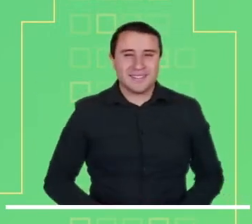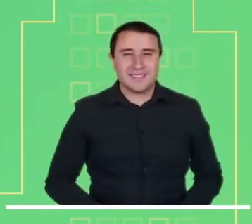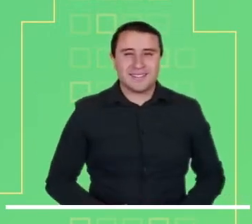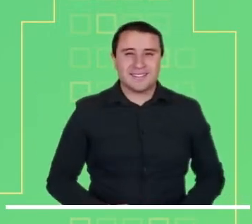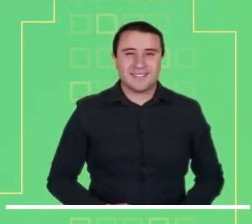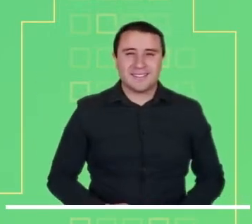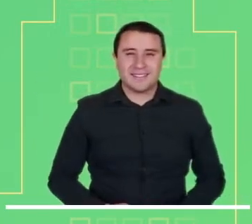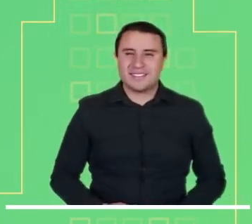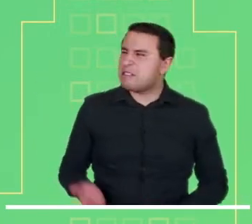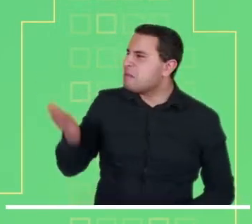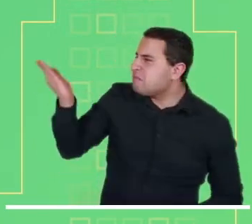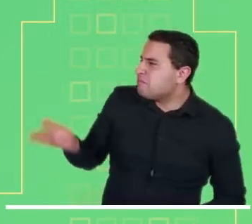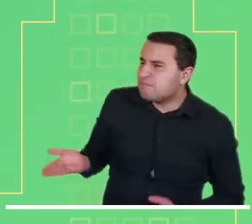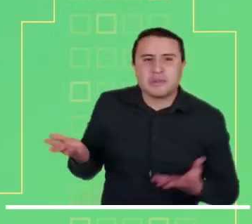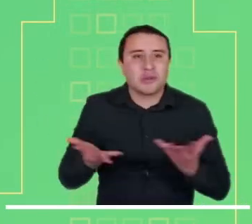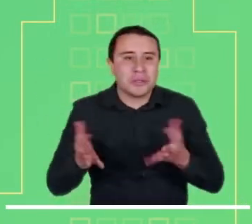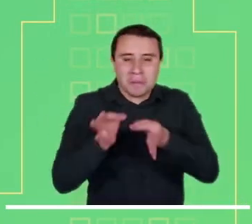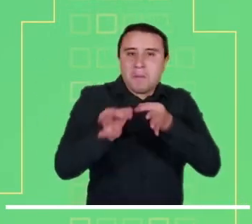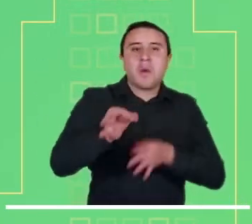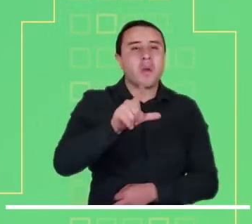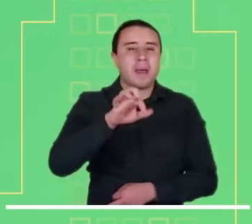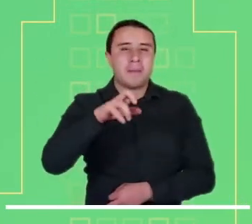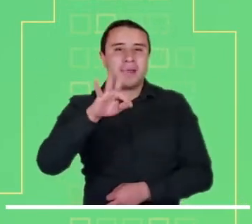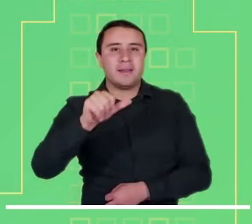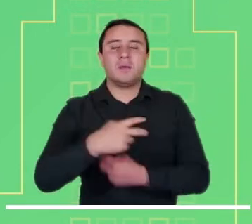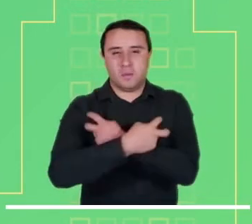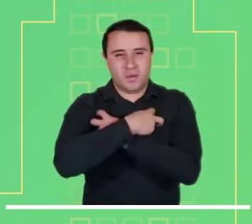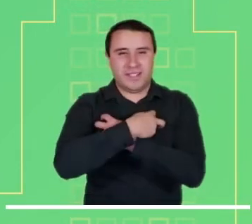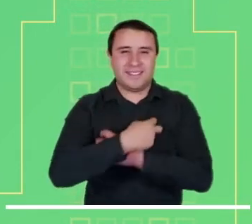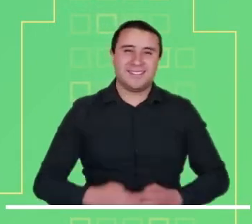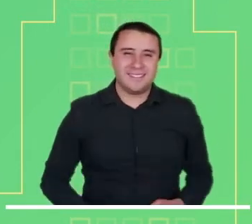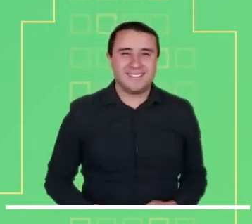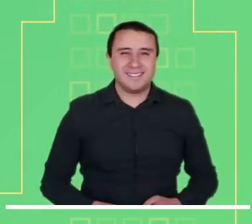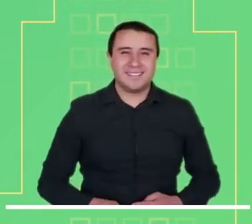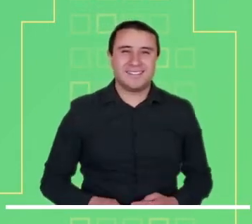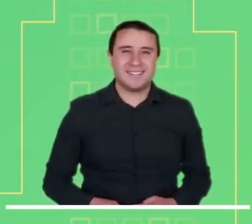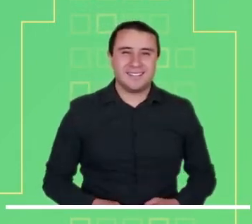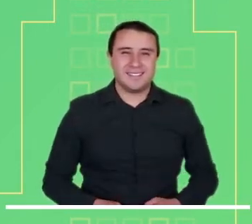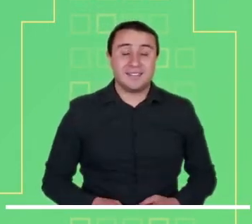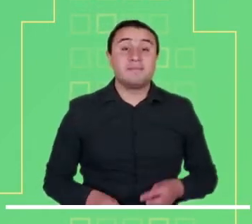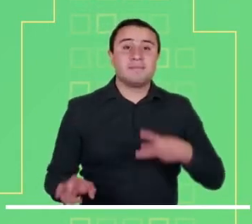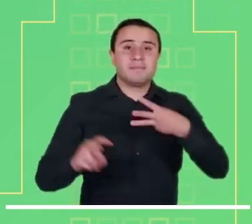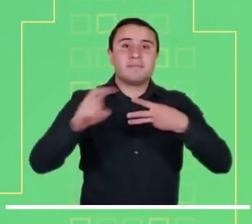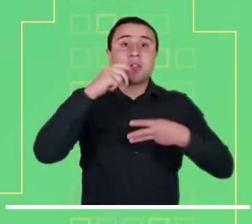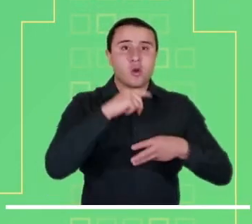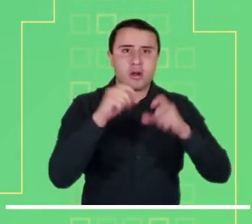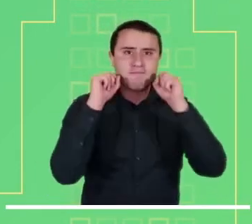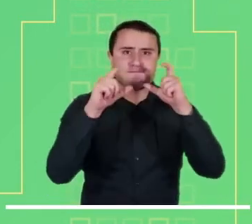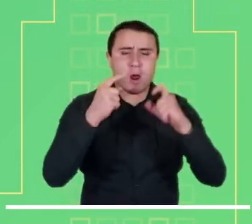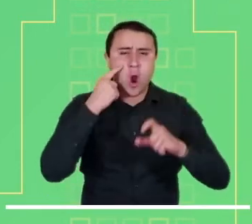Vista, Museñas, Guamito, Los Muertos y Cuchacayo, en el municipio de La Plata, Huila.